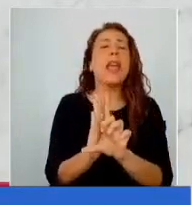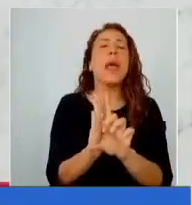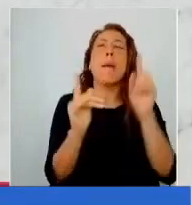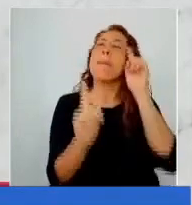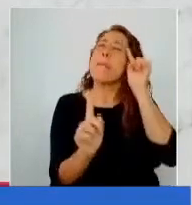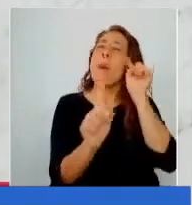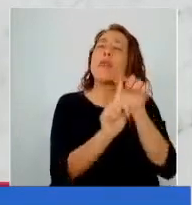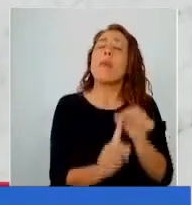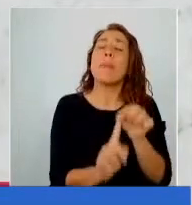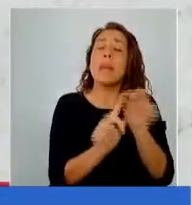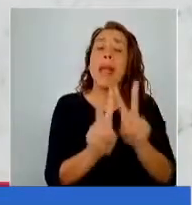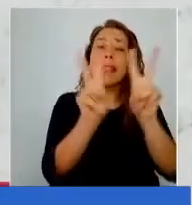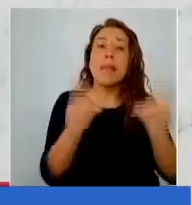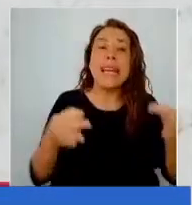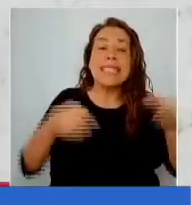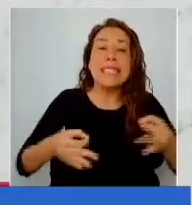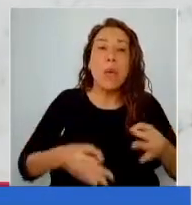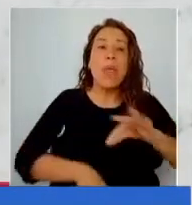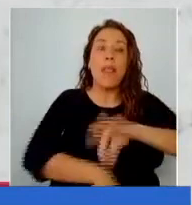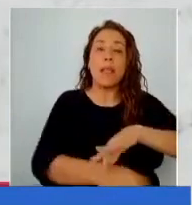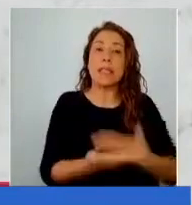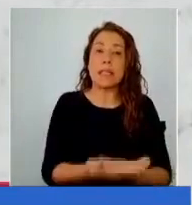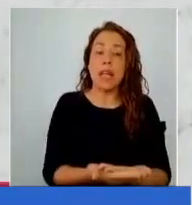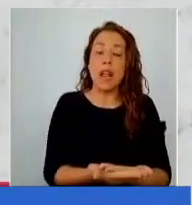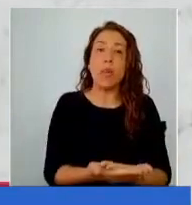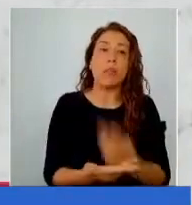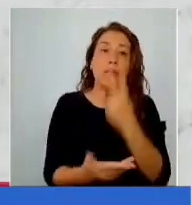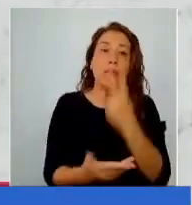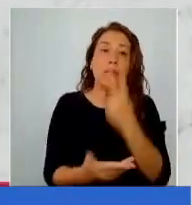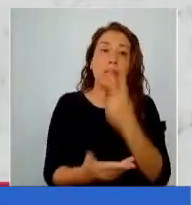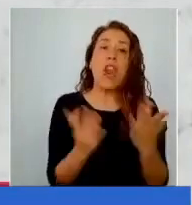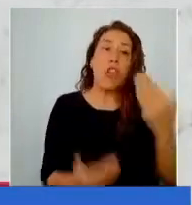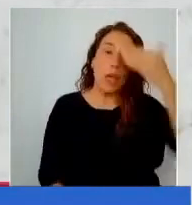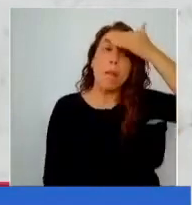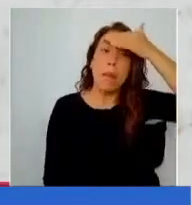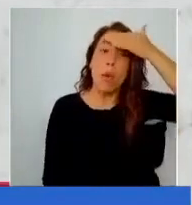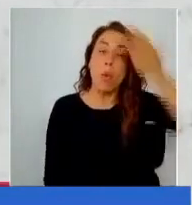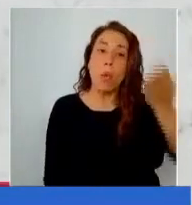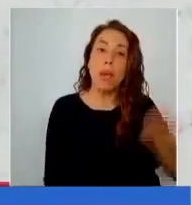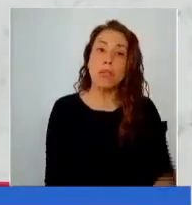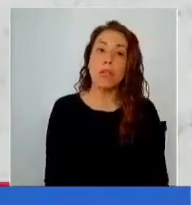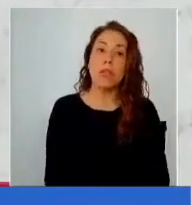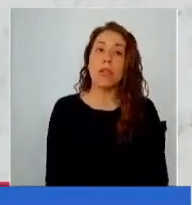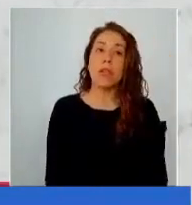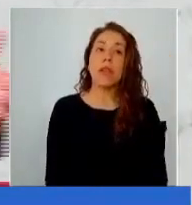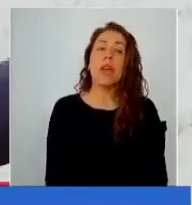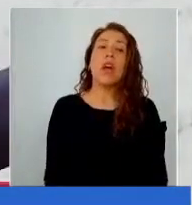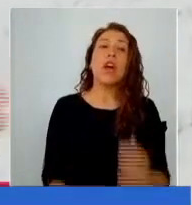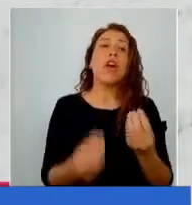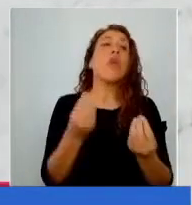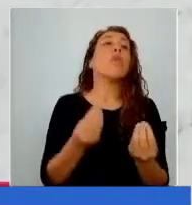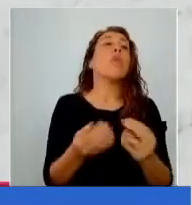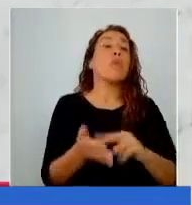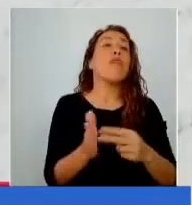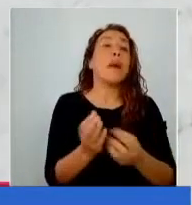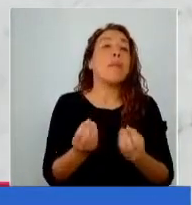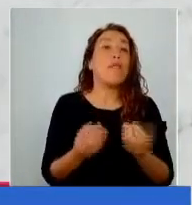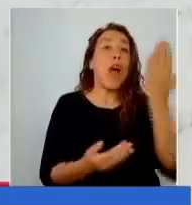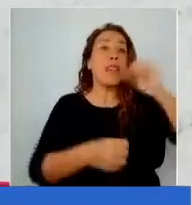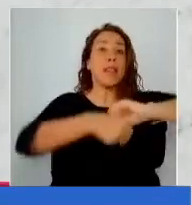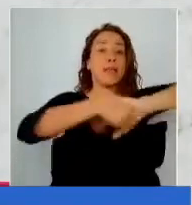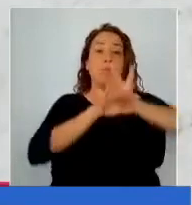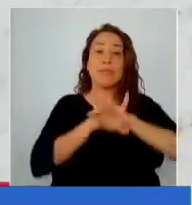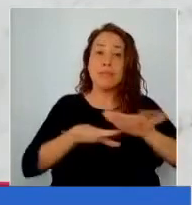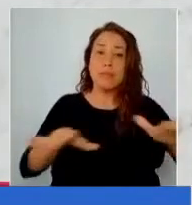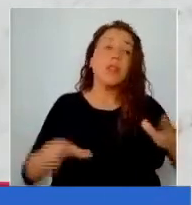materia de seguridad y salud refresco claro de sus preocupaciones tanto por el efecto de la pandemia es demasiado evidente